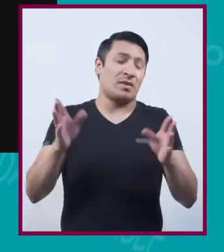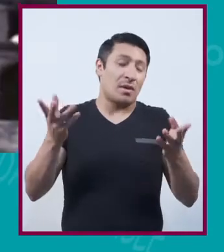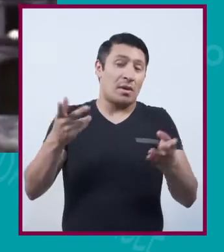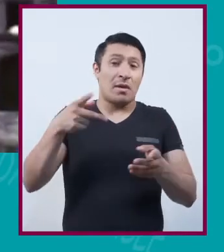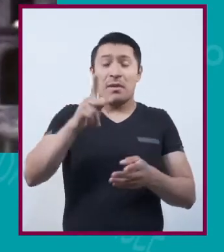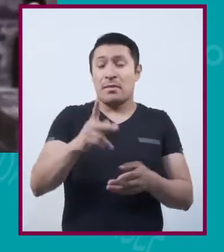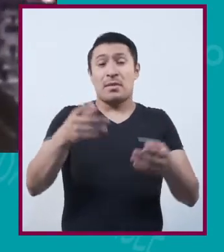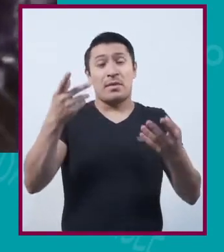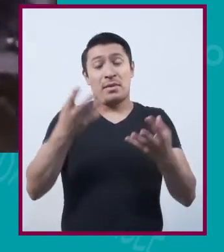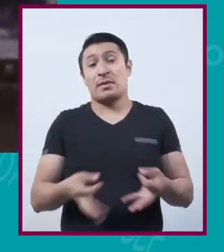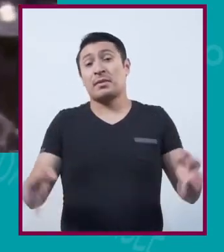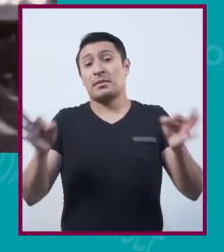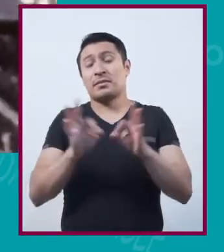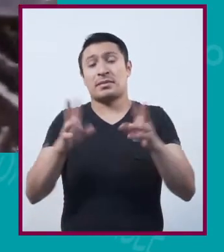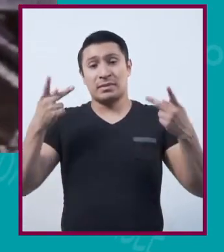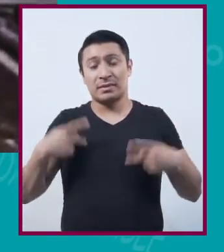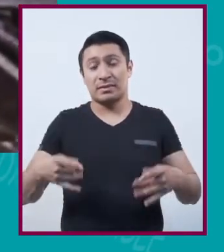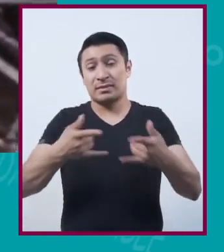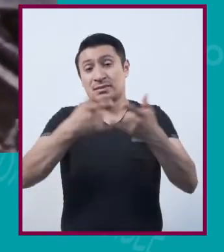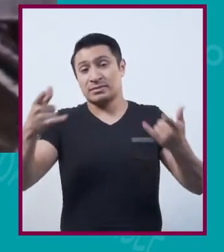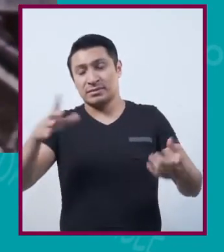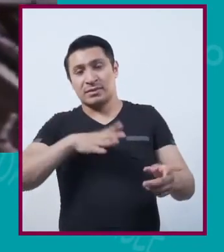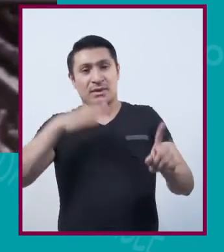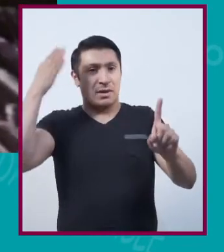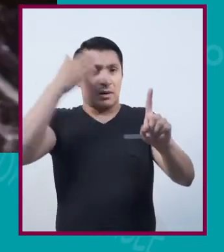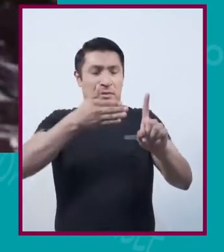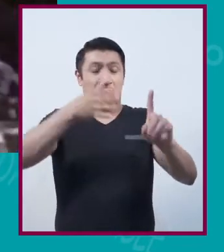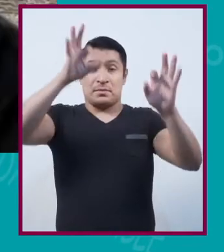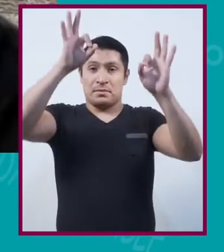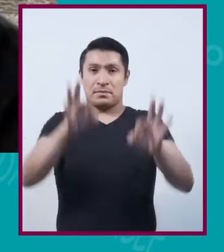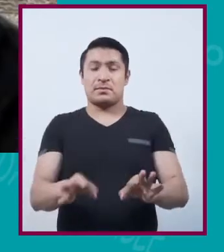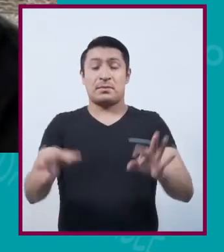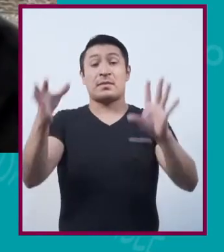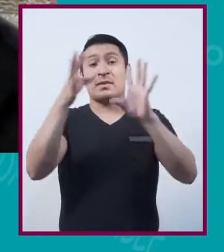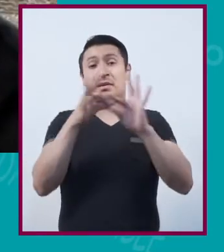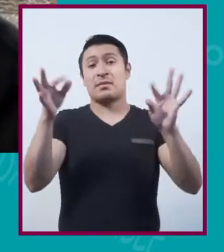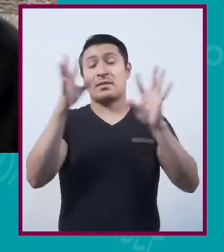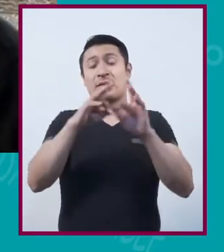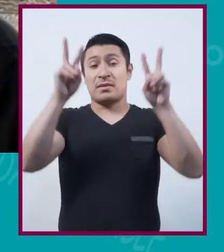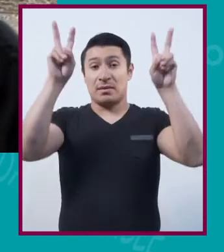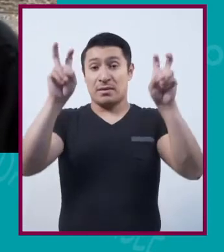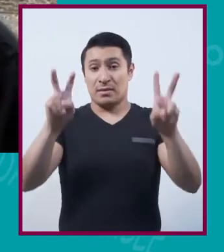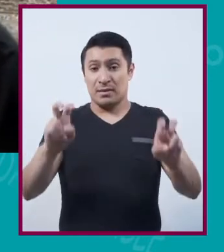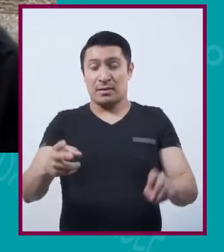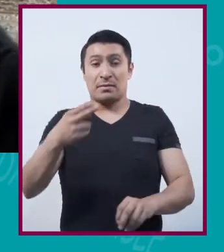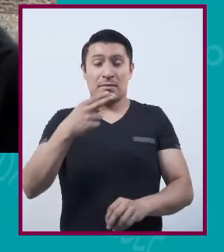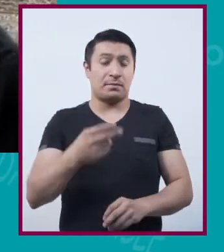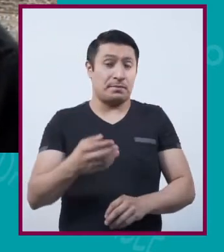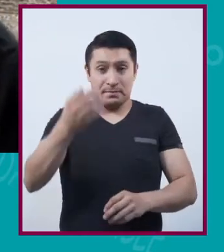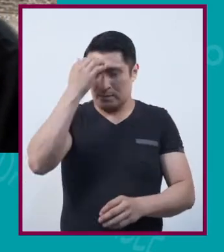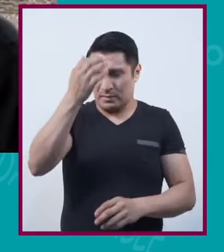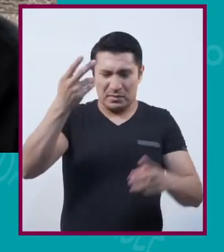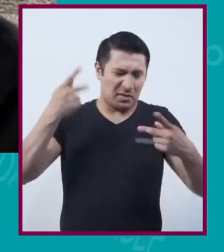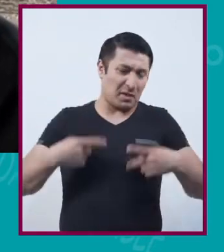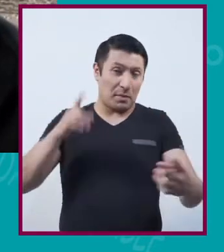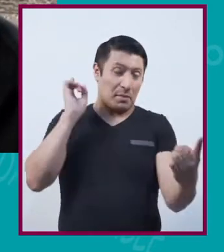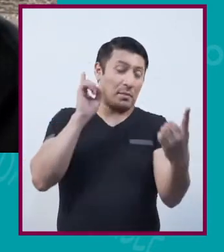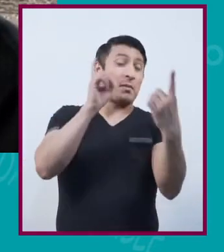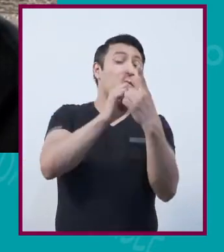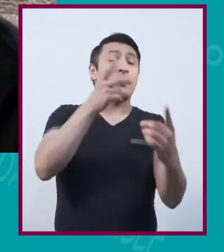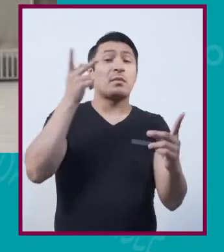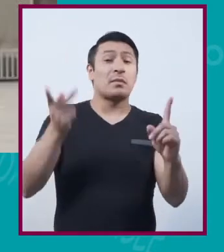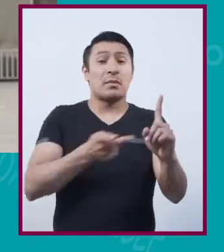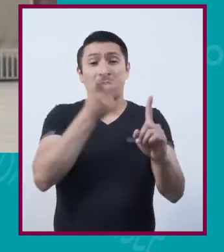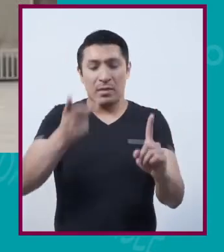En cualquier caso, es importante que el historiador o la historiadora tenga un objetivo claro y defina los temas a abordar, conozca